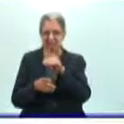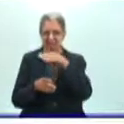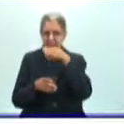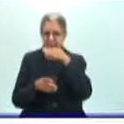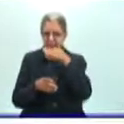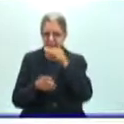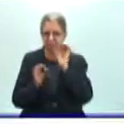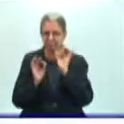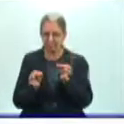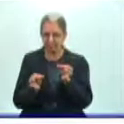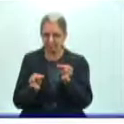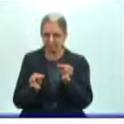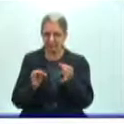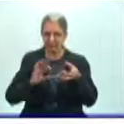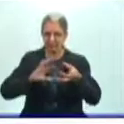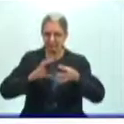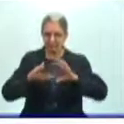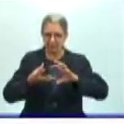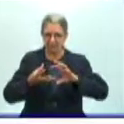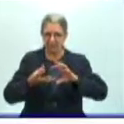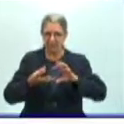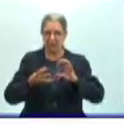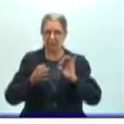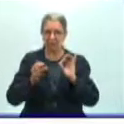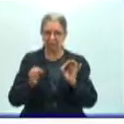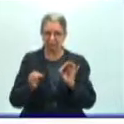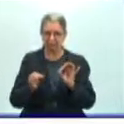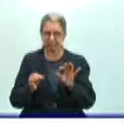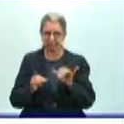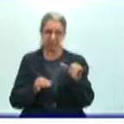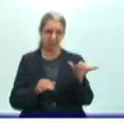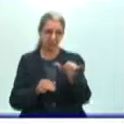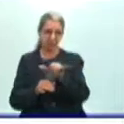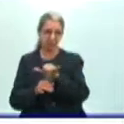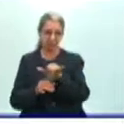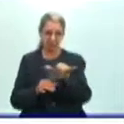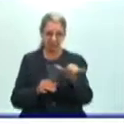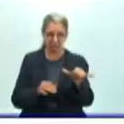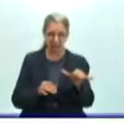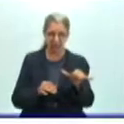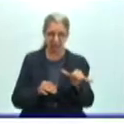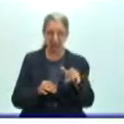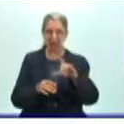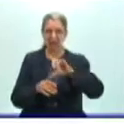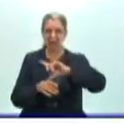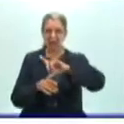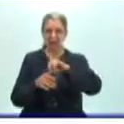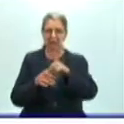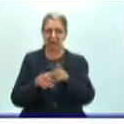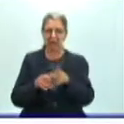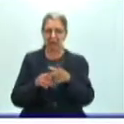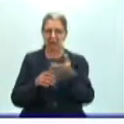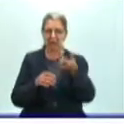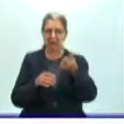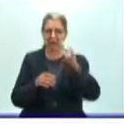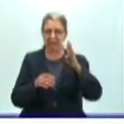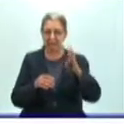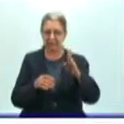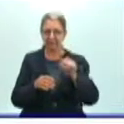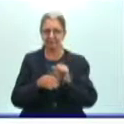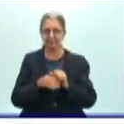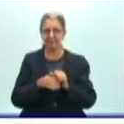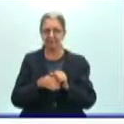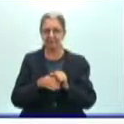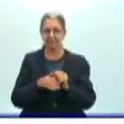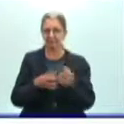conformado por uno de los arcos que ya conocemos que son iguales, que es el arco AB. Y también